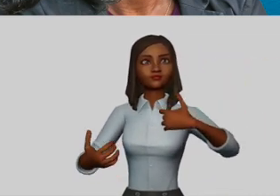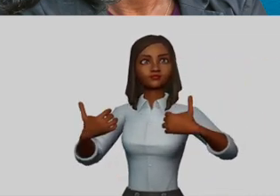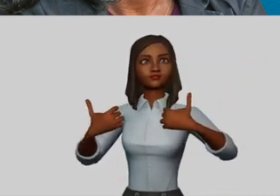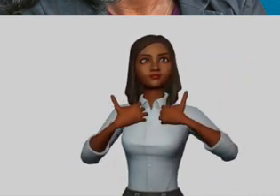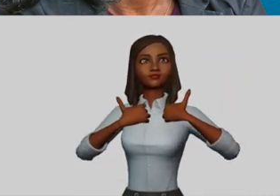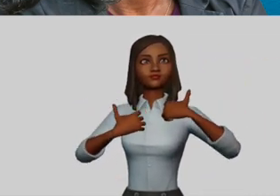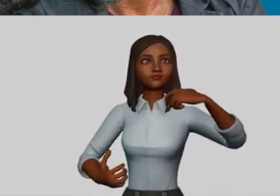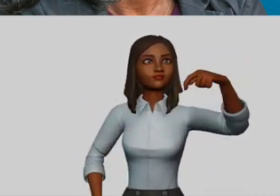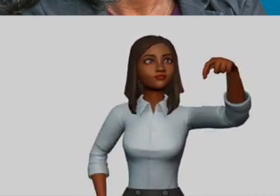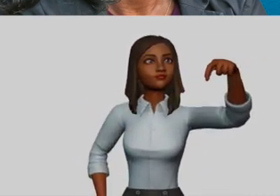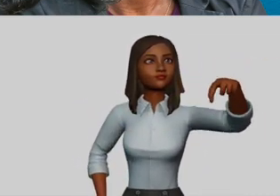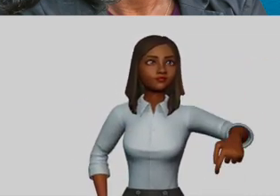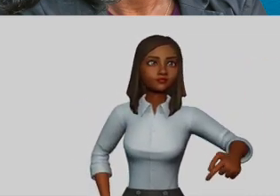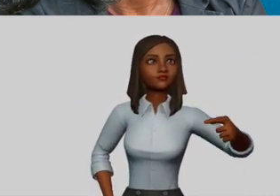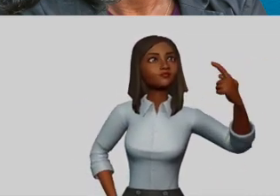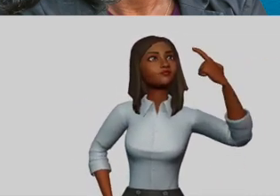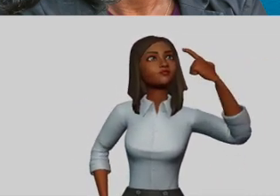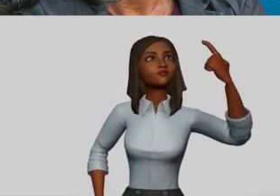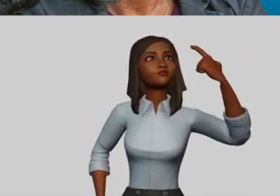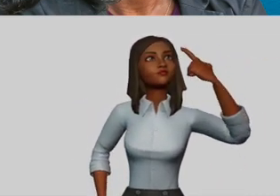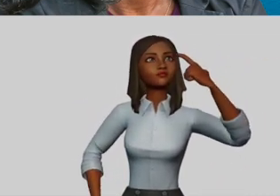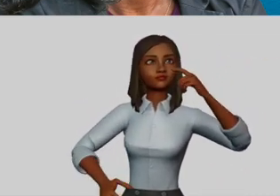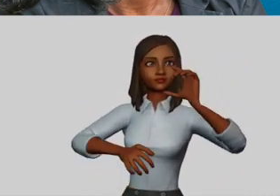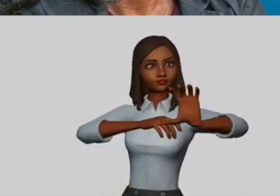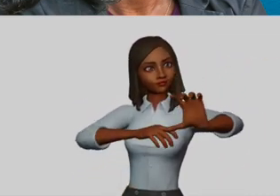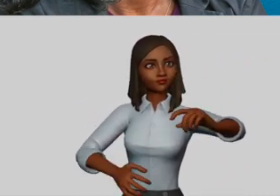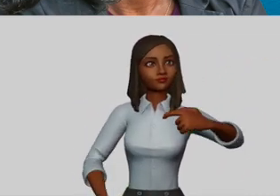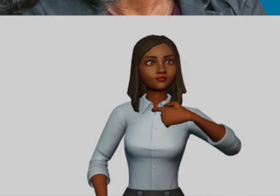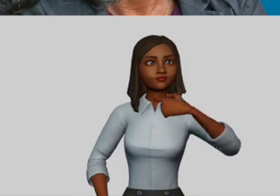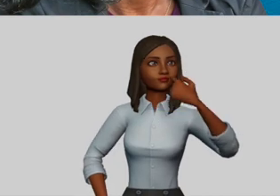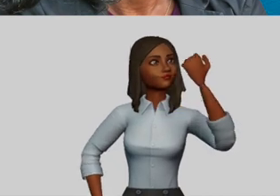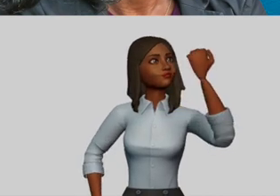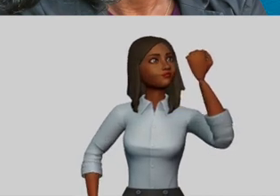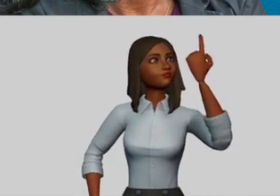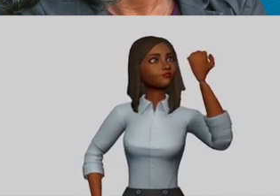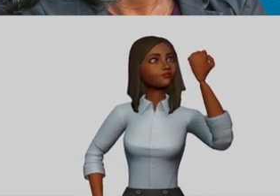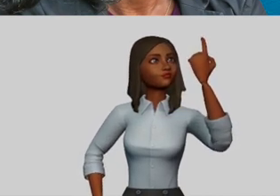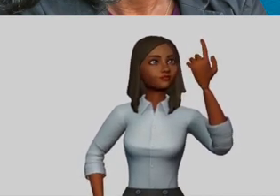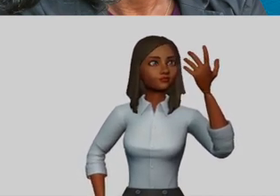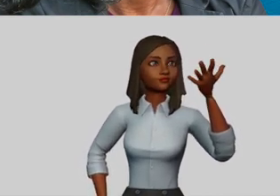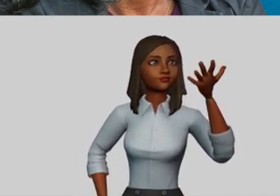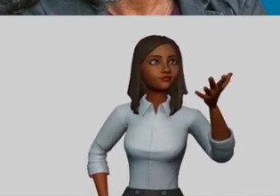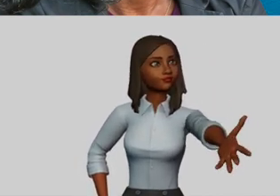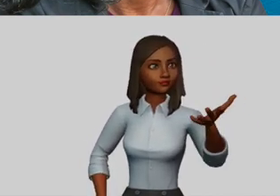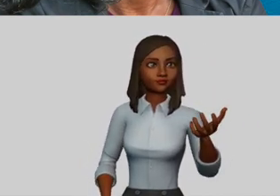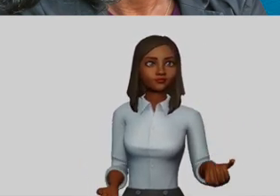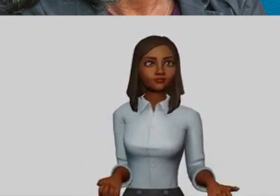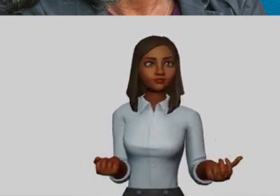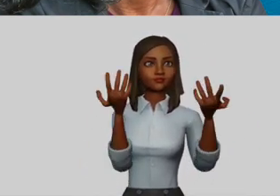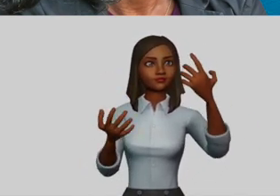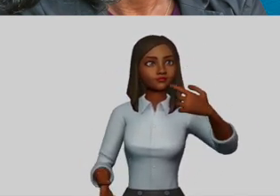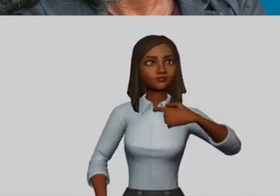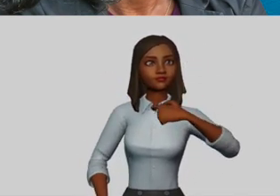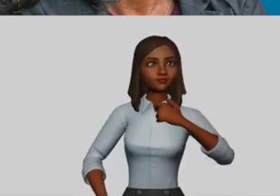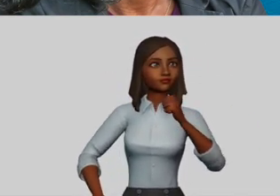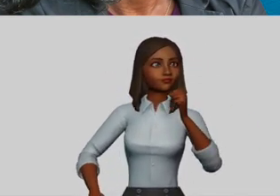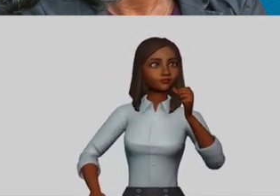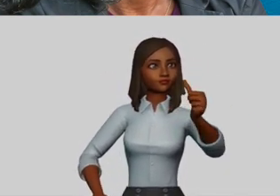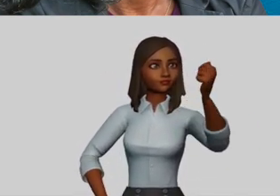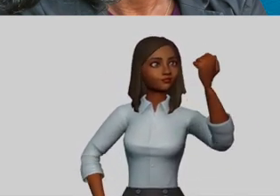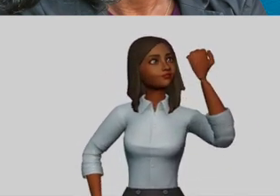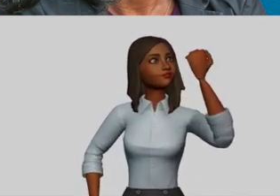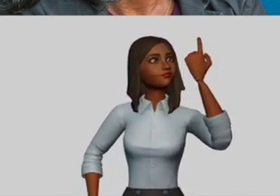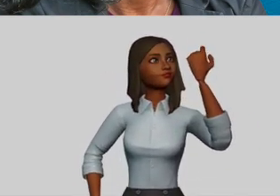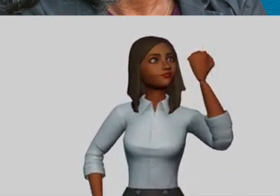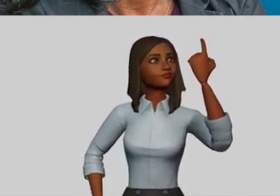ver el mundo de una manera totalmente diferente. Y por lo que veo, lo que eso hizo fue como llenarte esa pasión